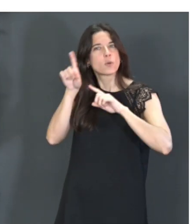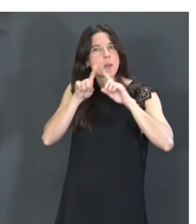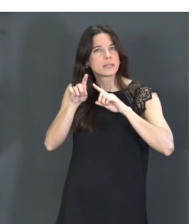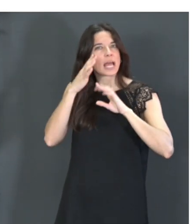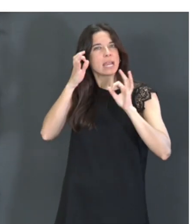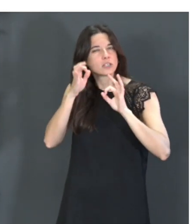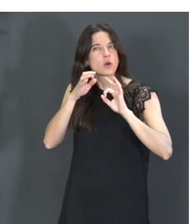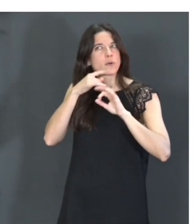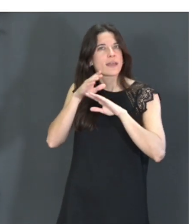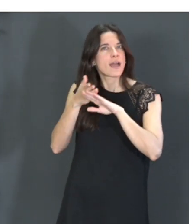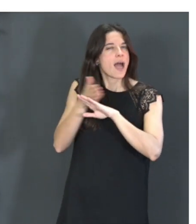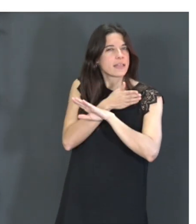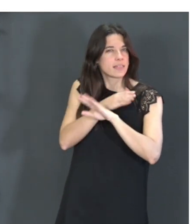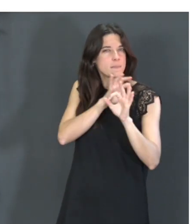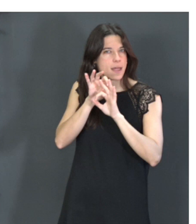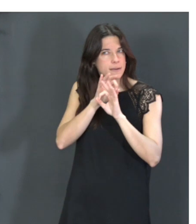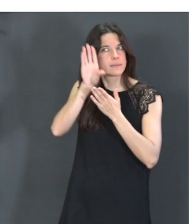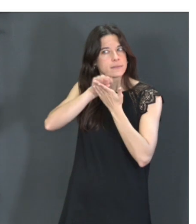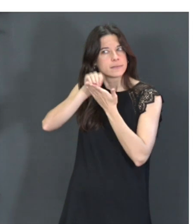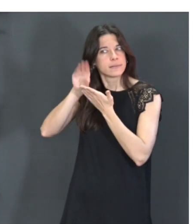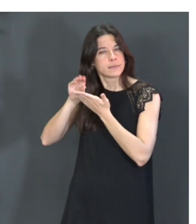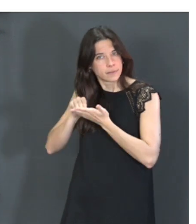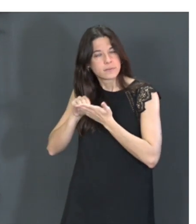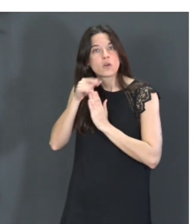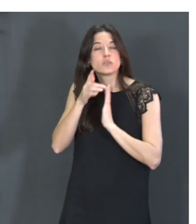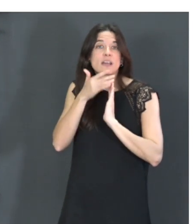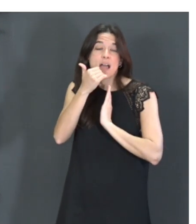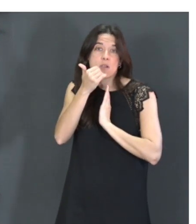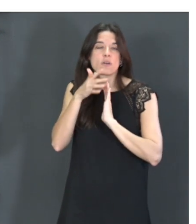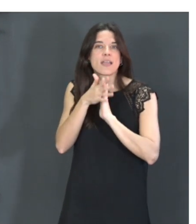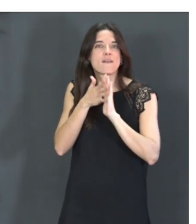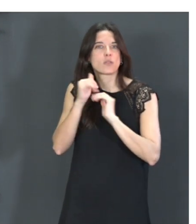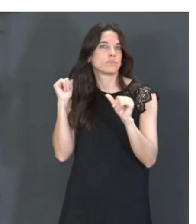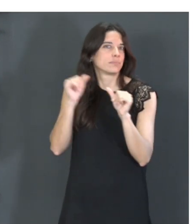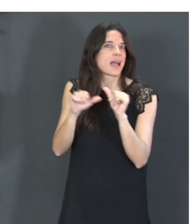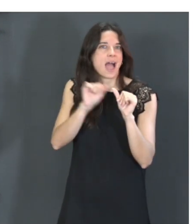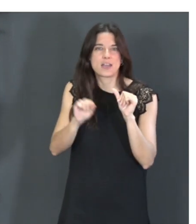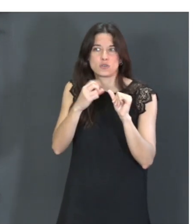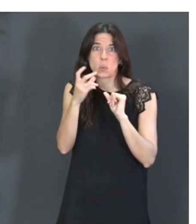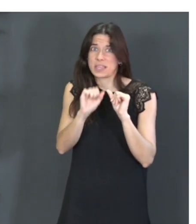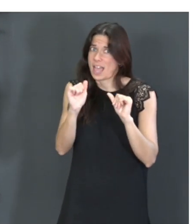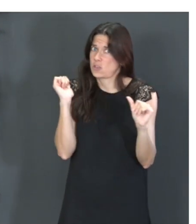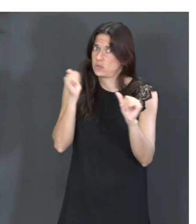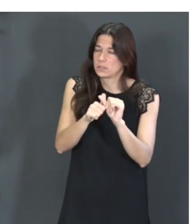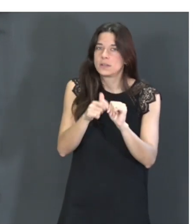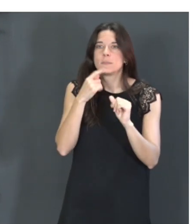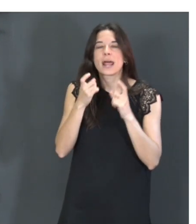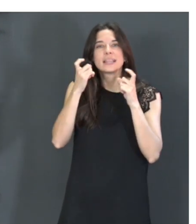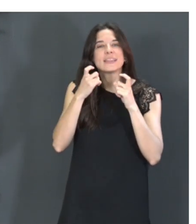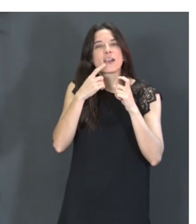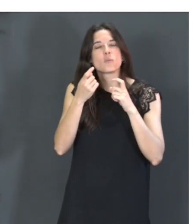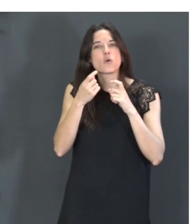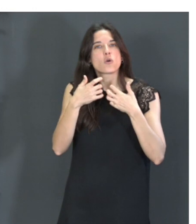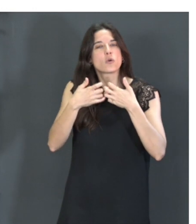Eso gracias a la inteligencia artificial. Esto es algo que se lleva hablando desde hace muchos años. Ya hay proyectos desde hace 20 años para monitorizar a las personas